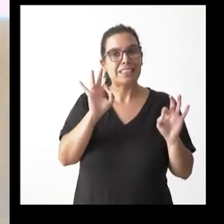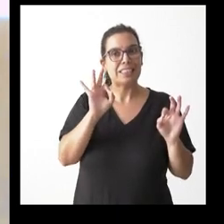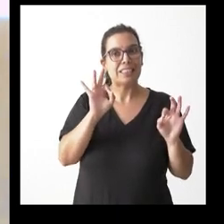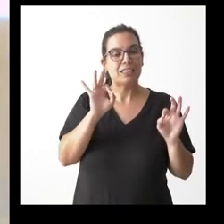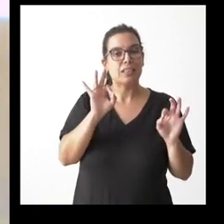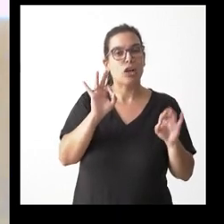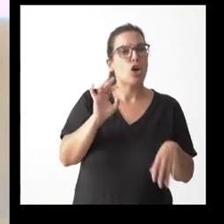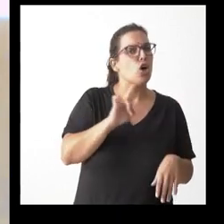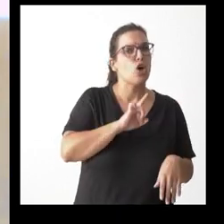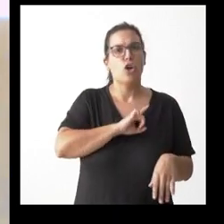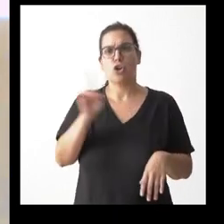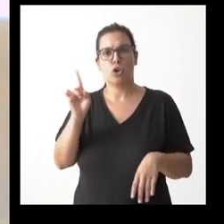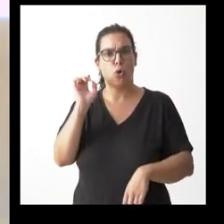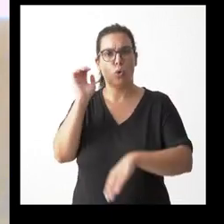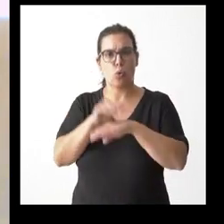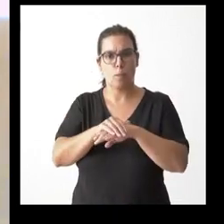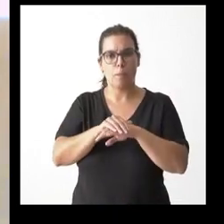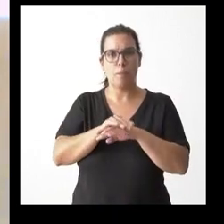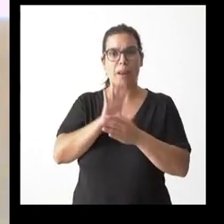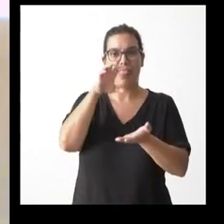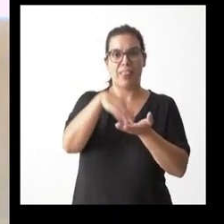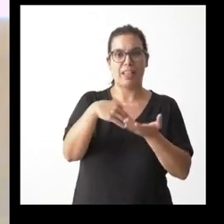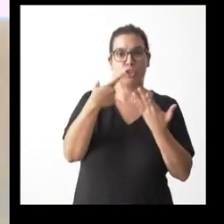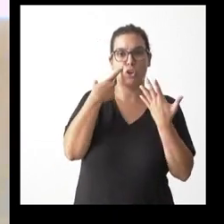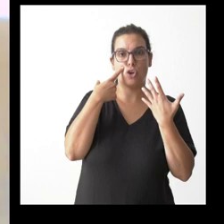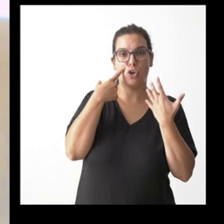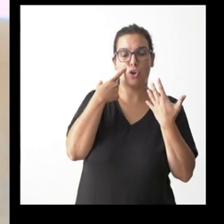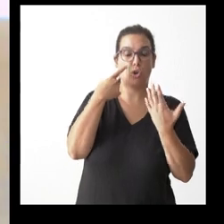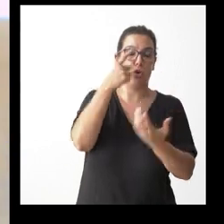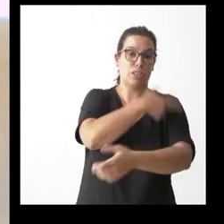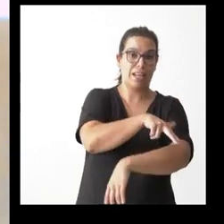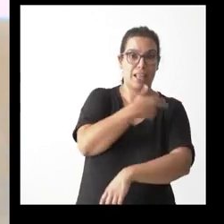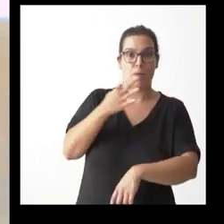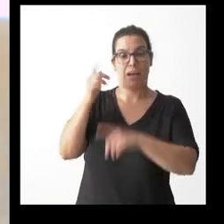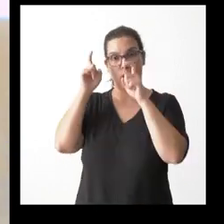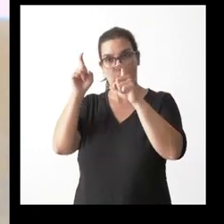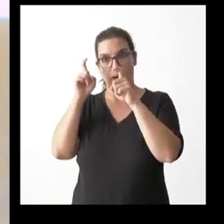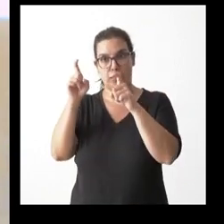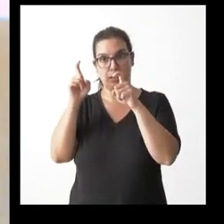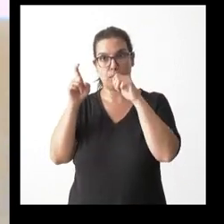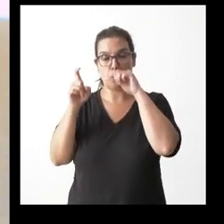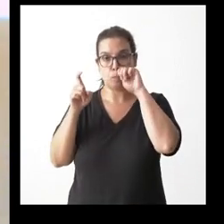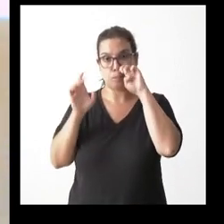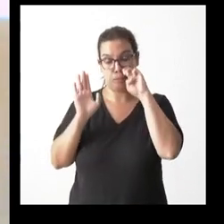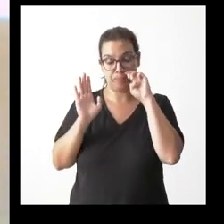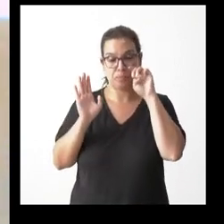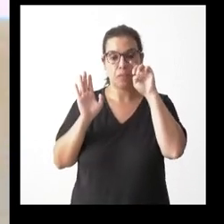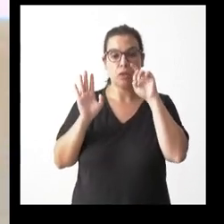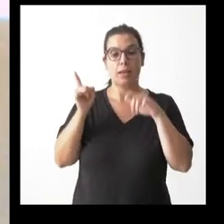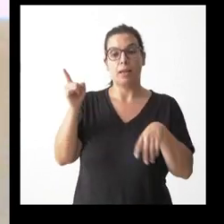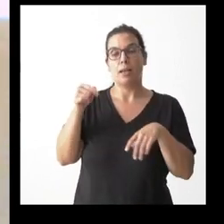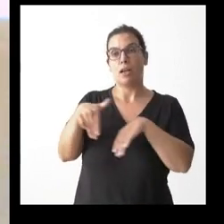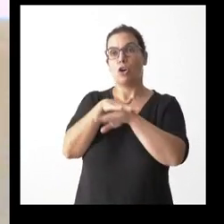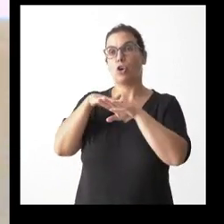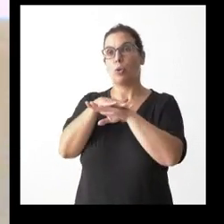no se van a cumplir en centros sanitarios y educativos para mantener el confort. antes de que el Gobierno dijese nada de la temperatura que se tendría